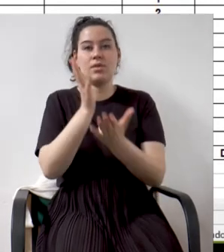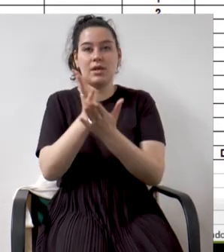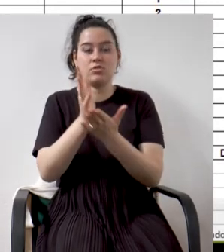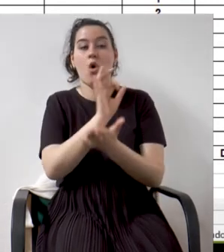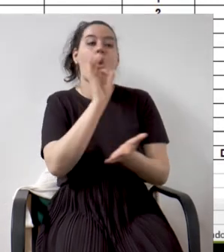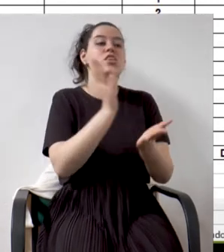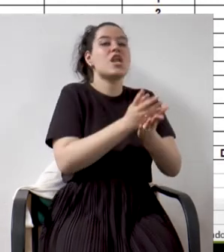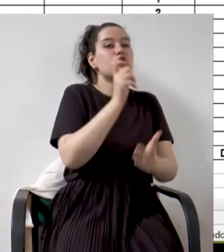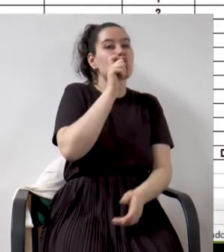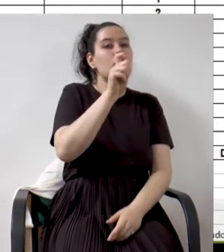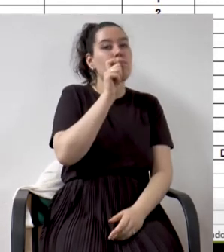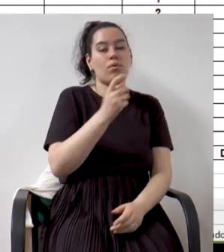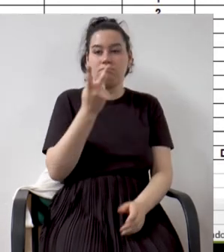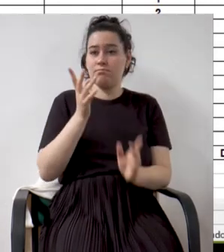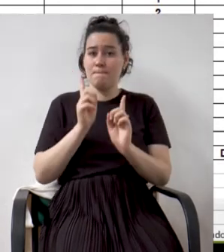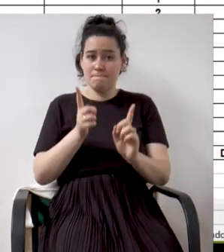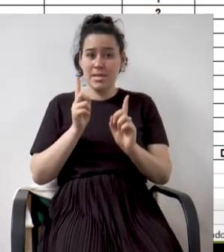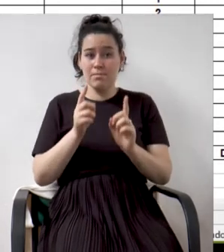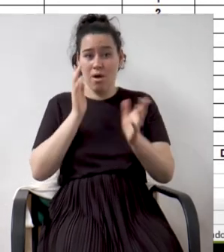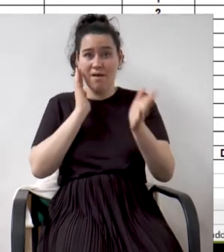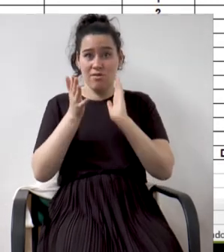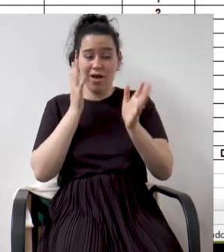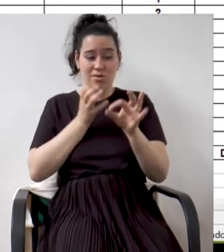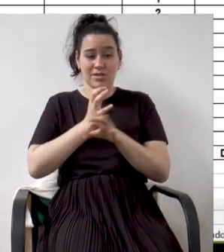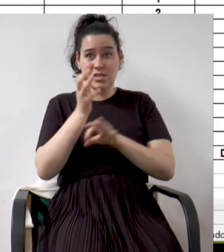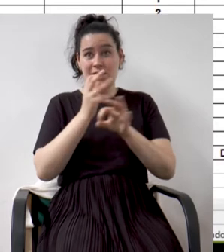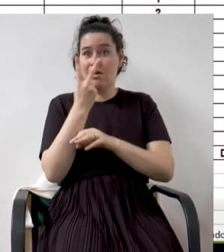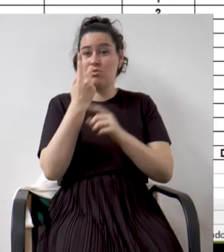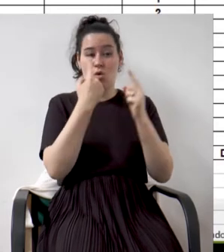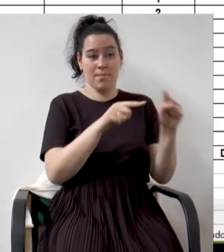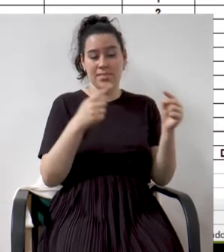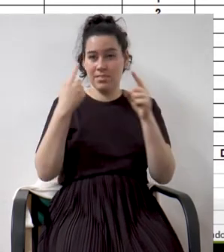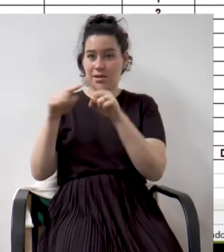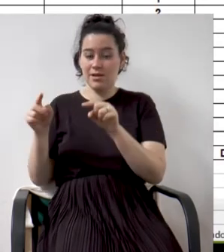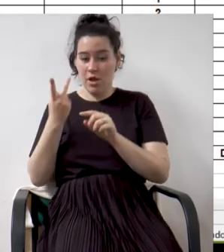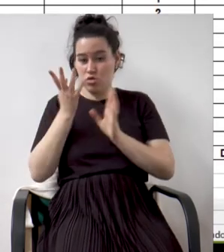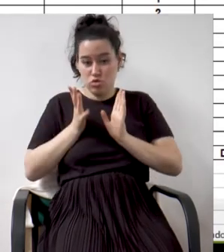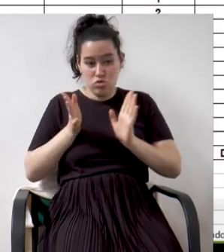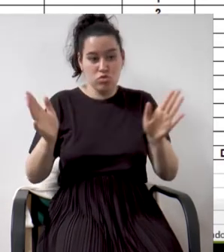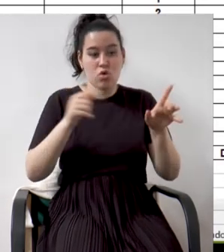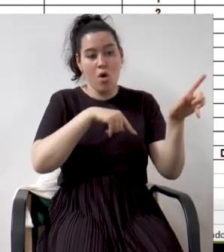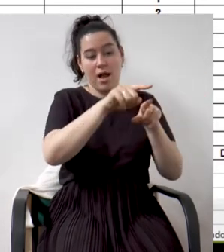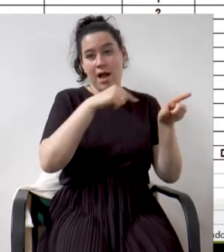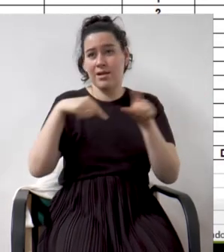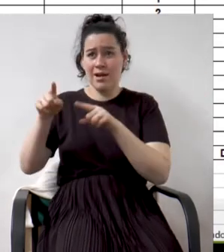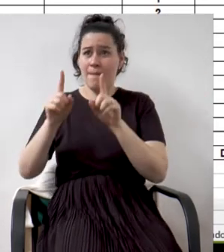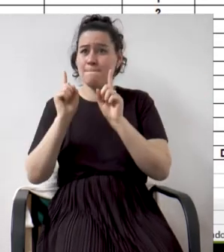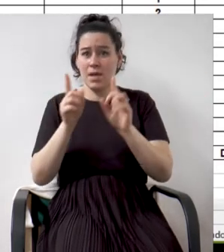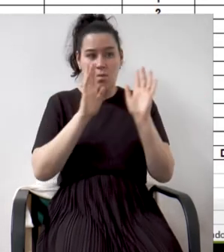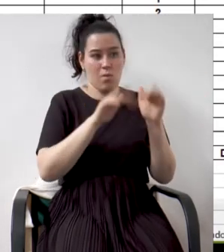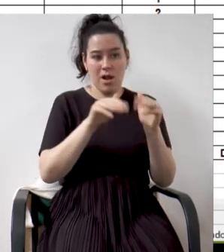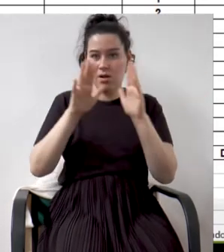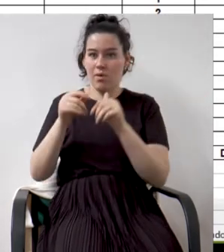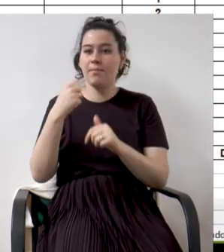turismo. Es el mismo abogado que da las dos materias para dos carreras, exactamente igual,